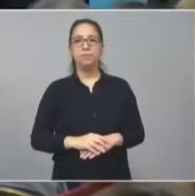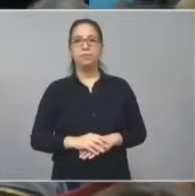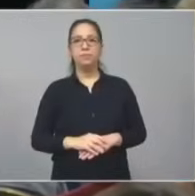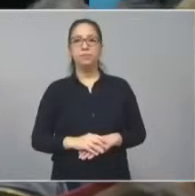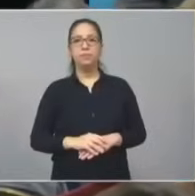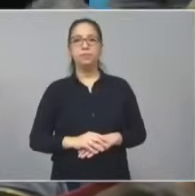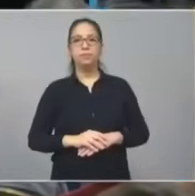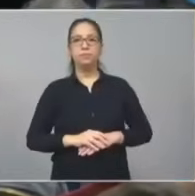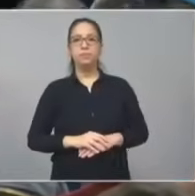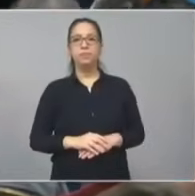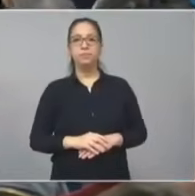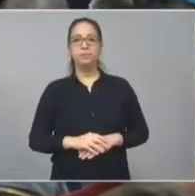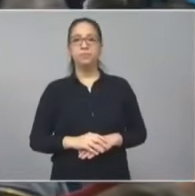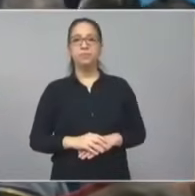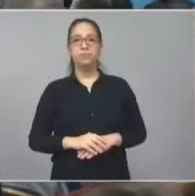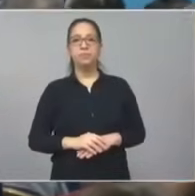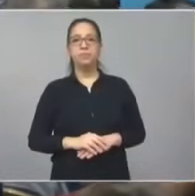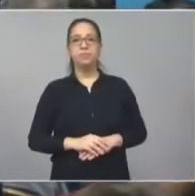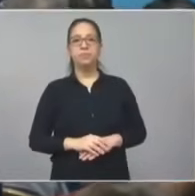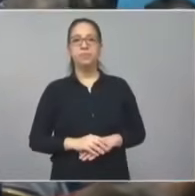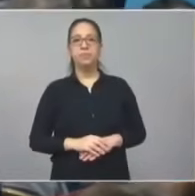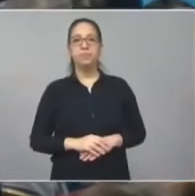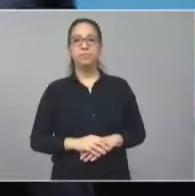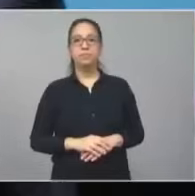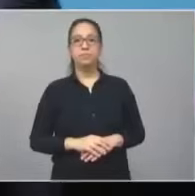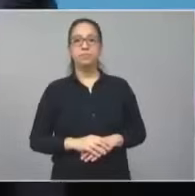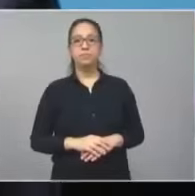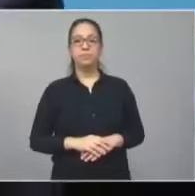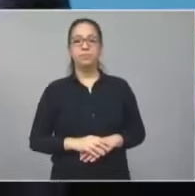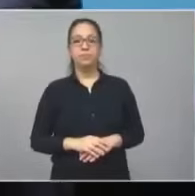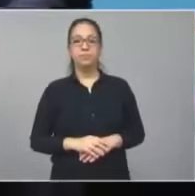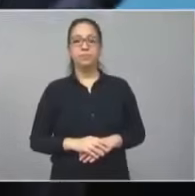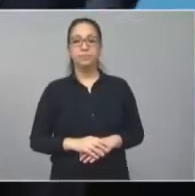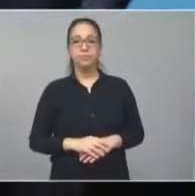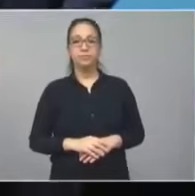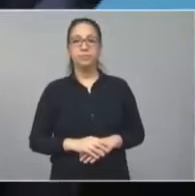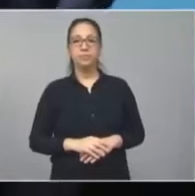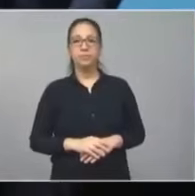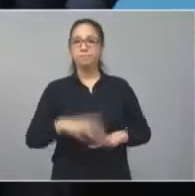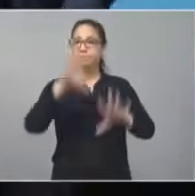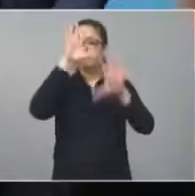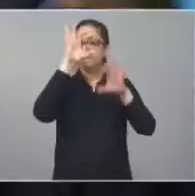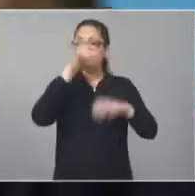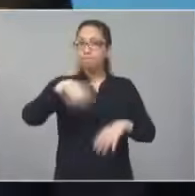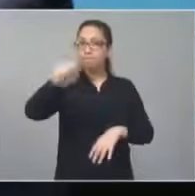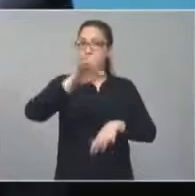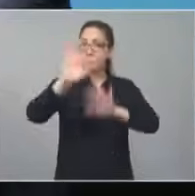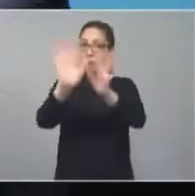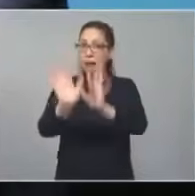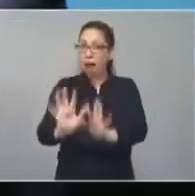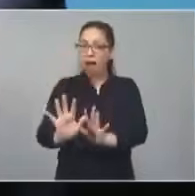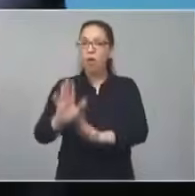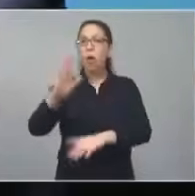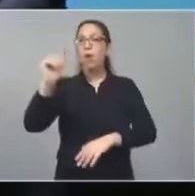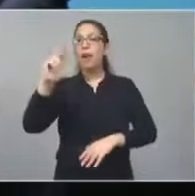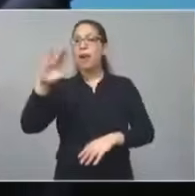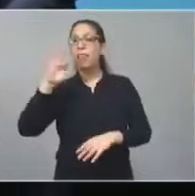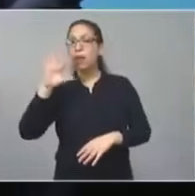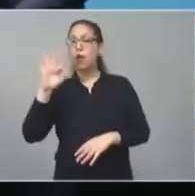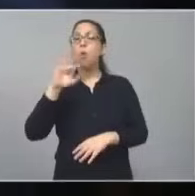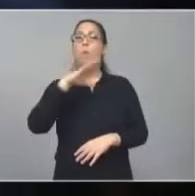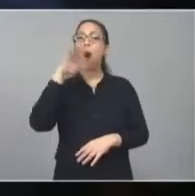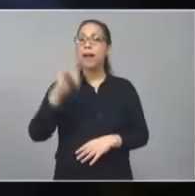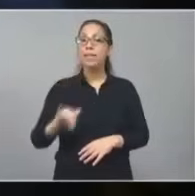Recordamos, vayan preparándose, Varadero. Sí, porque están sentados. Recordamos que se preparen Varadero, Benito